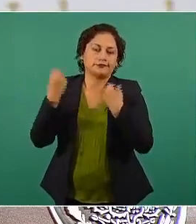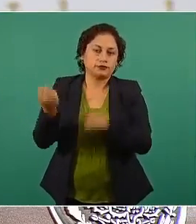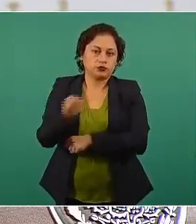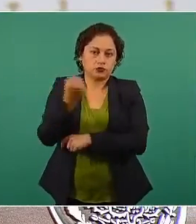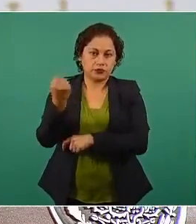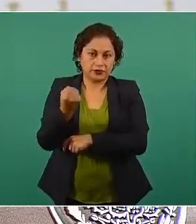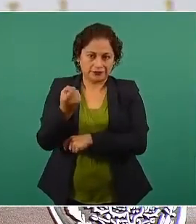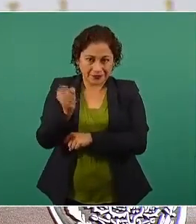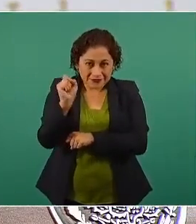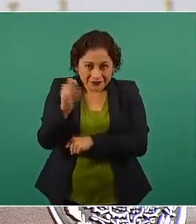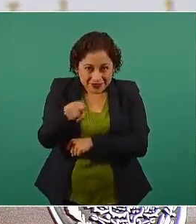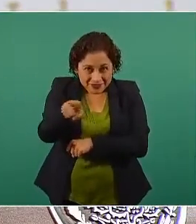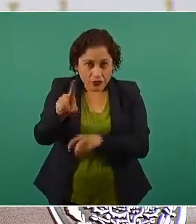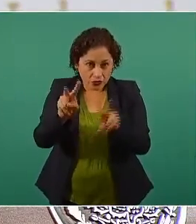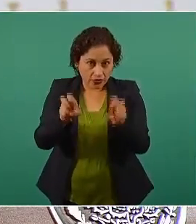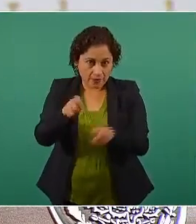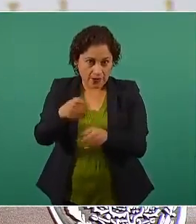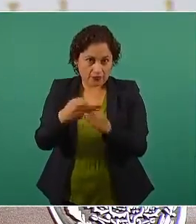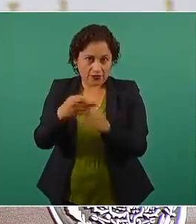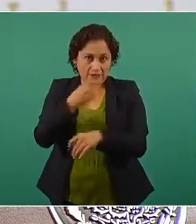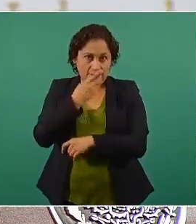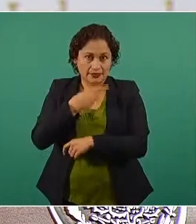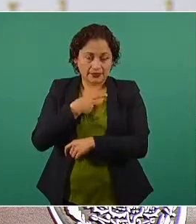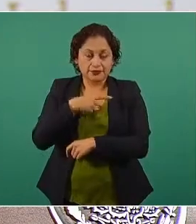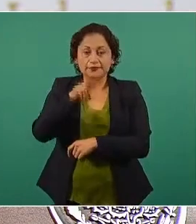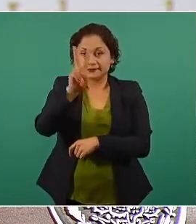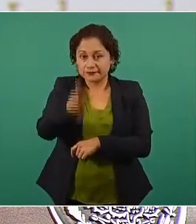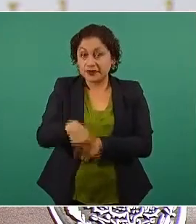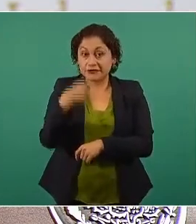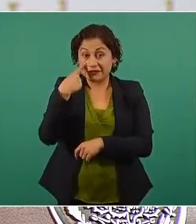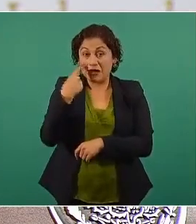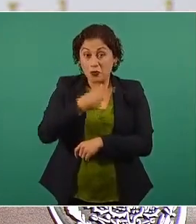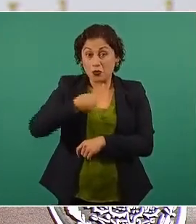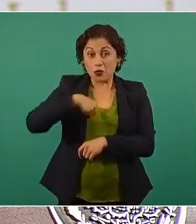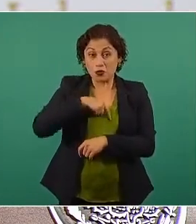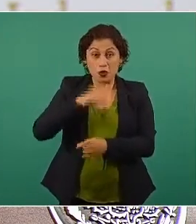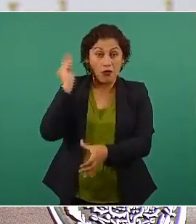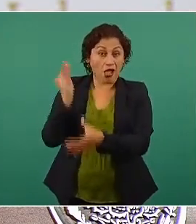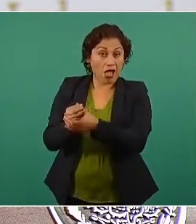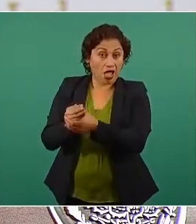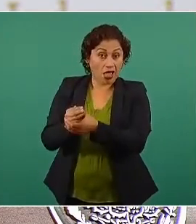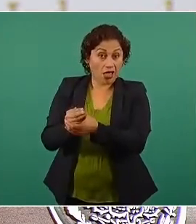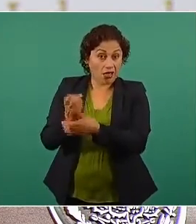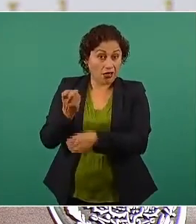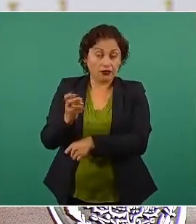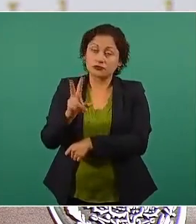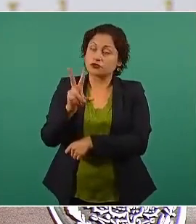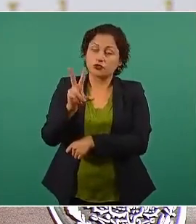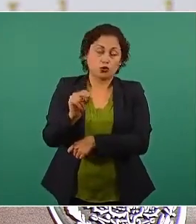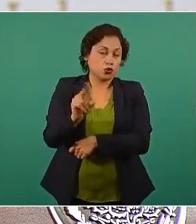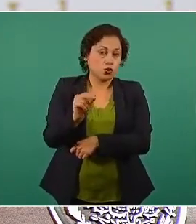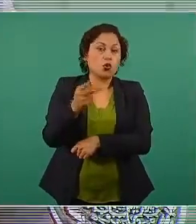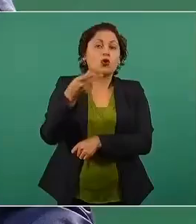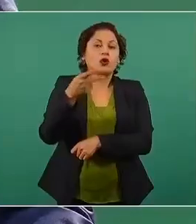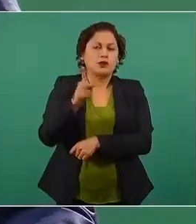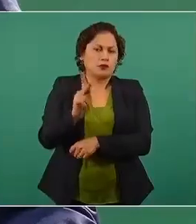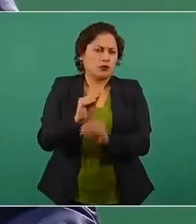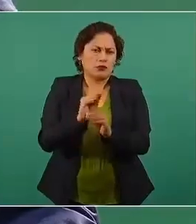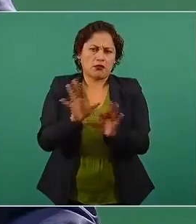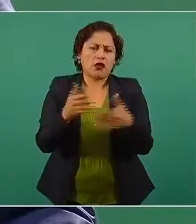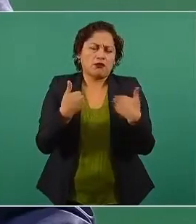que estamos hablando, o sea, no lo hemos dejado, pero yo entiendo también a las madres, o